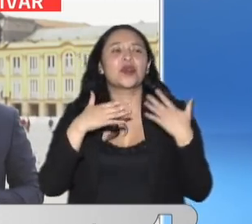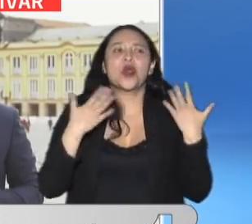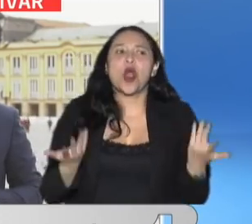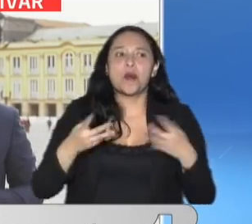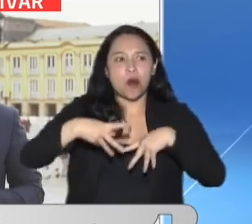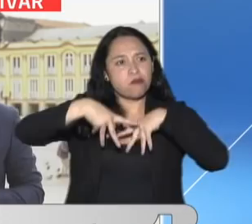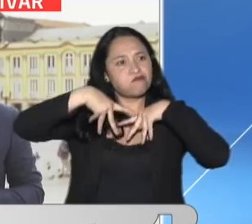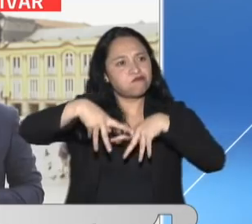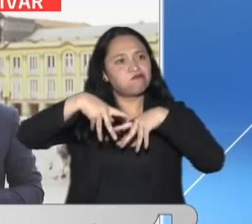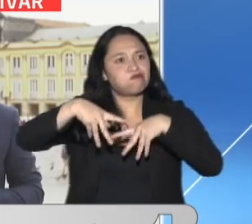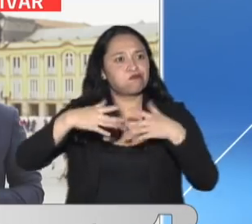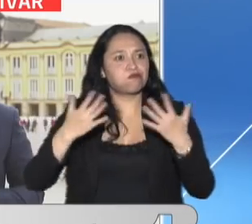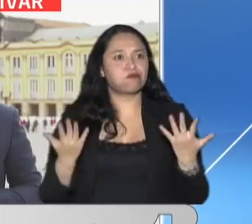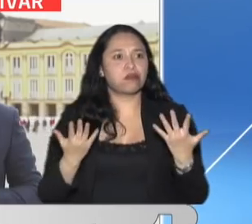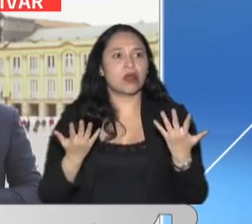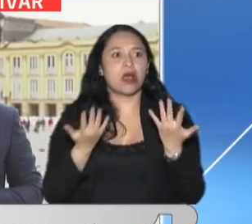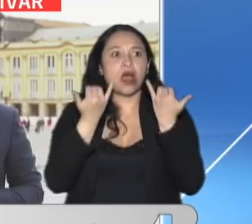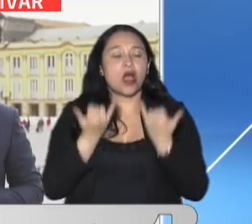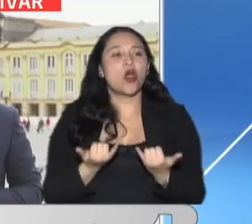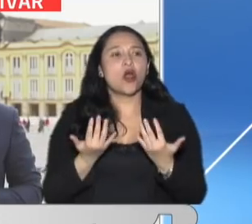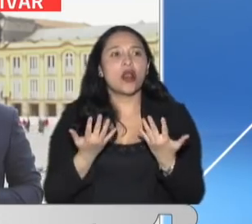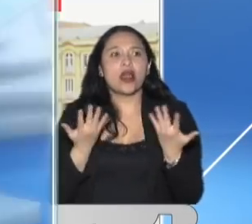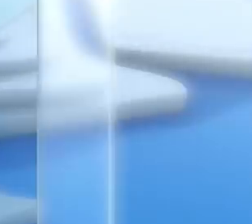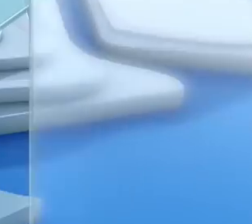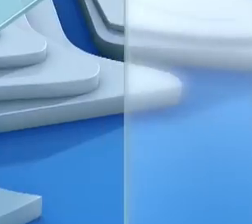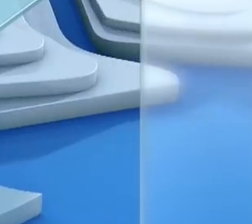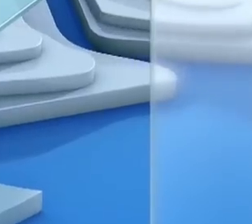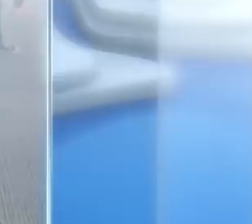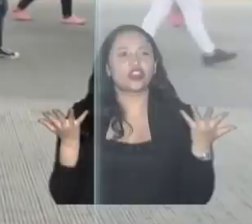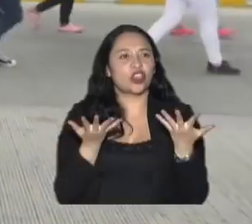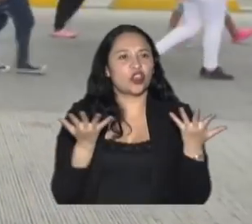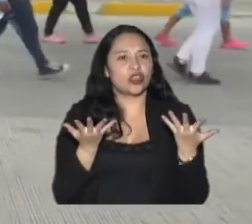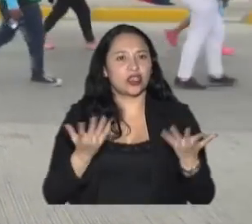Muy buenos días. ¿En qué punto se encuentran a esta hora?